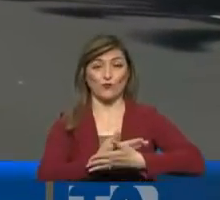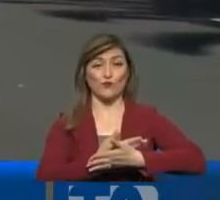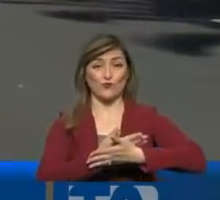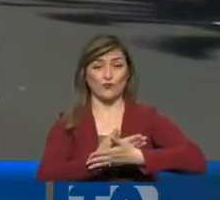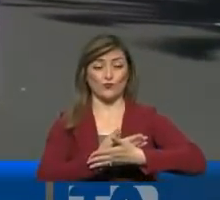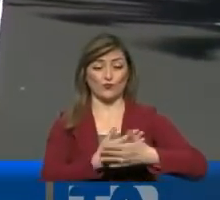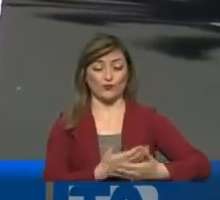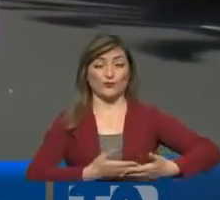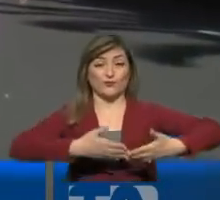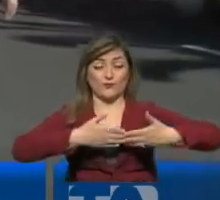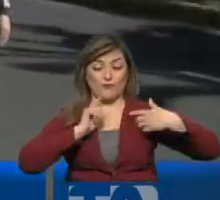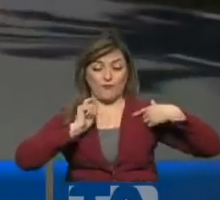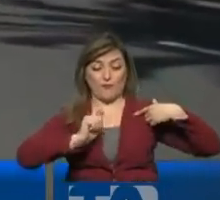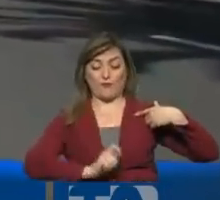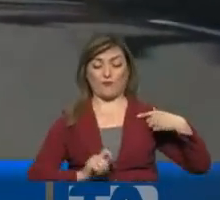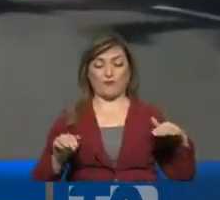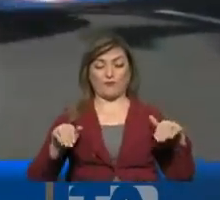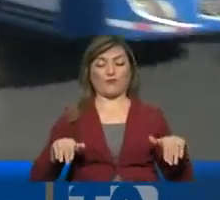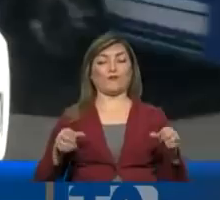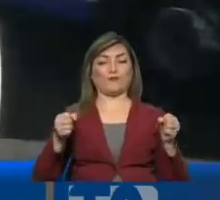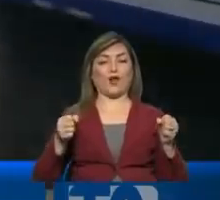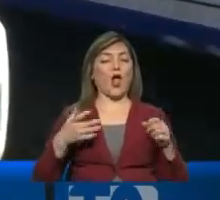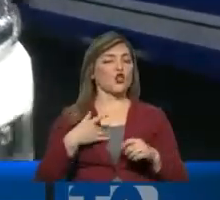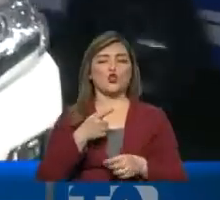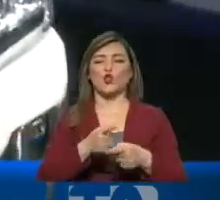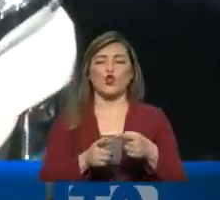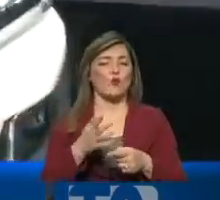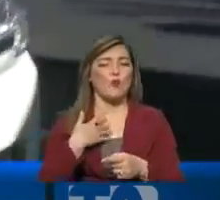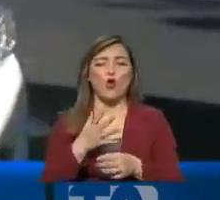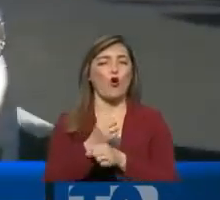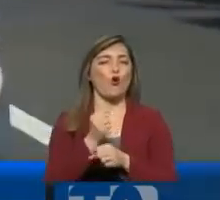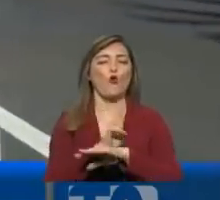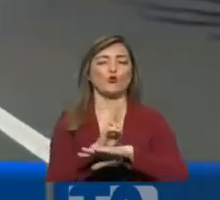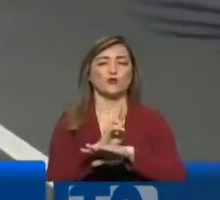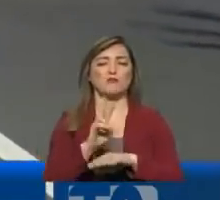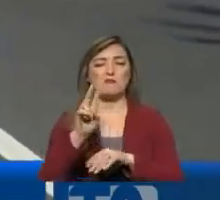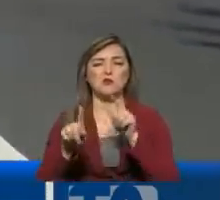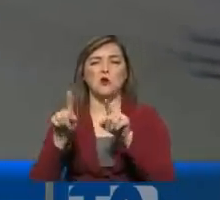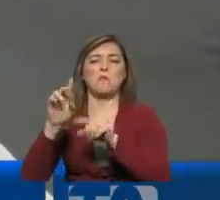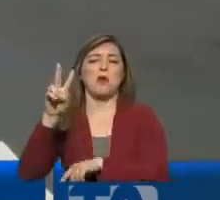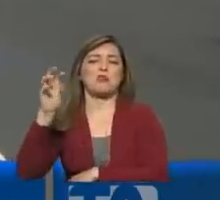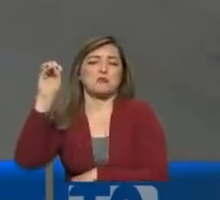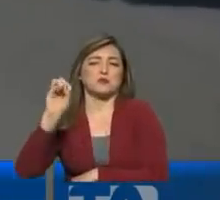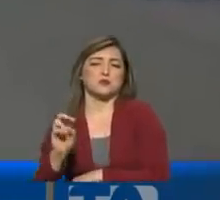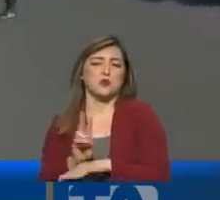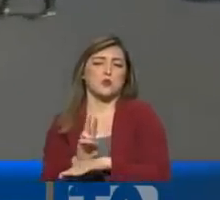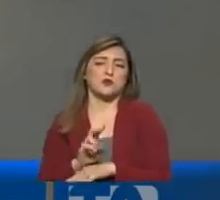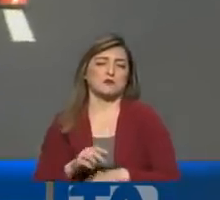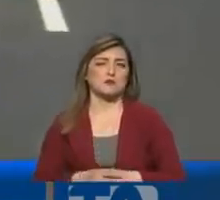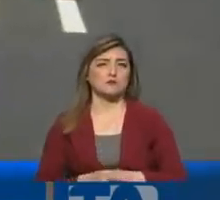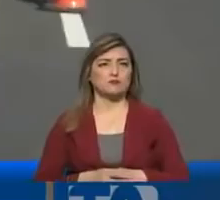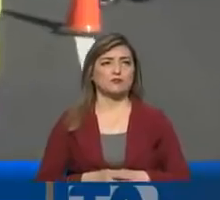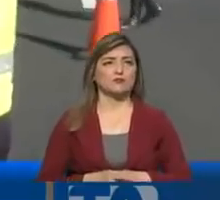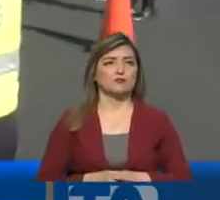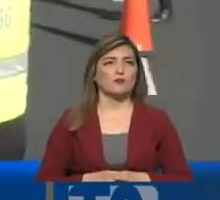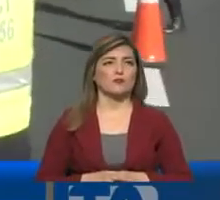se está utilizando los sistemas de retención infantil, solo un 20% lo están realizando, muy importante, y